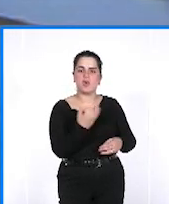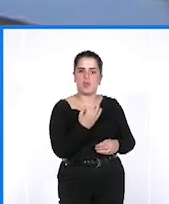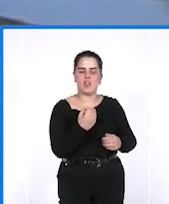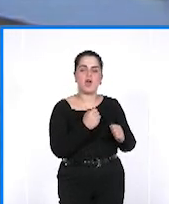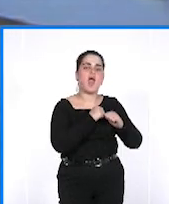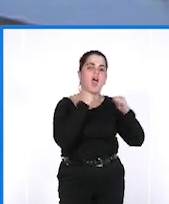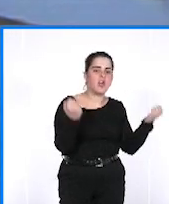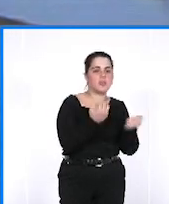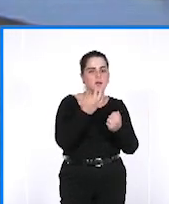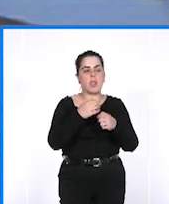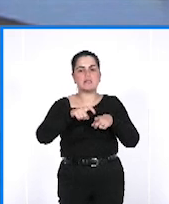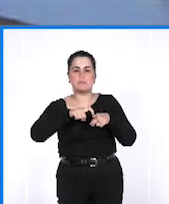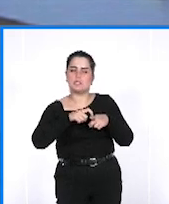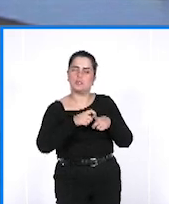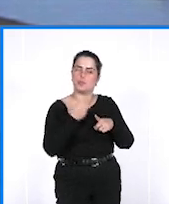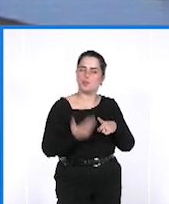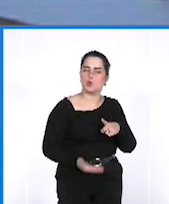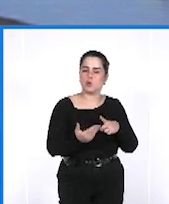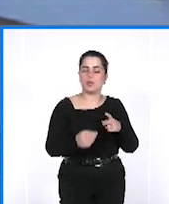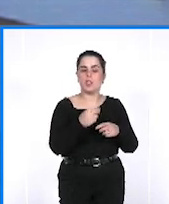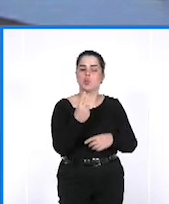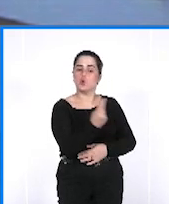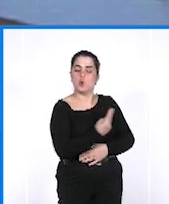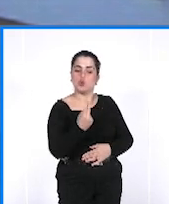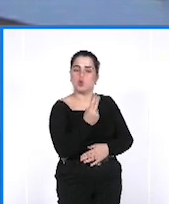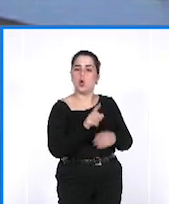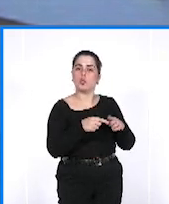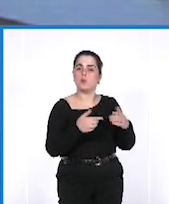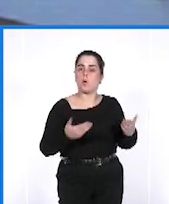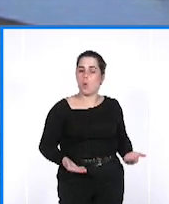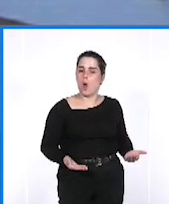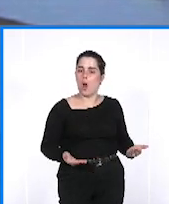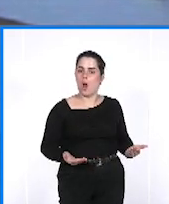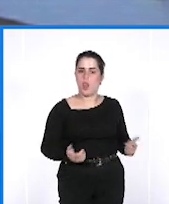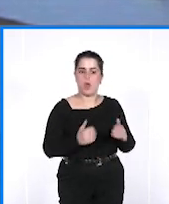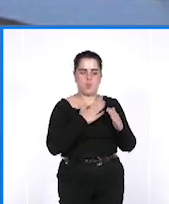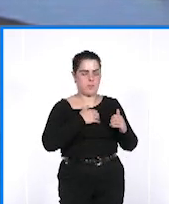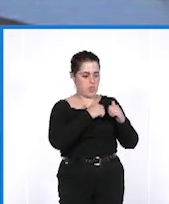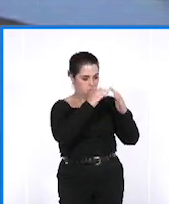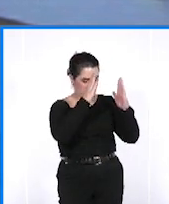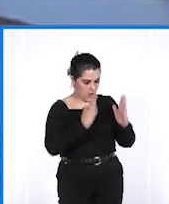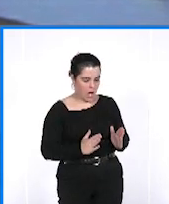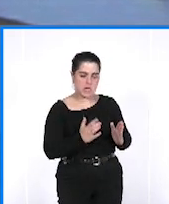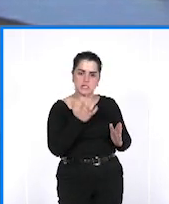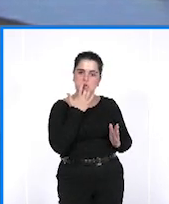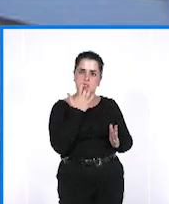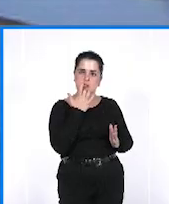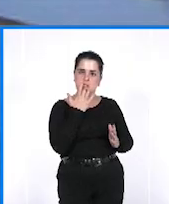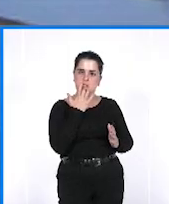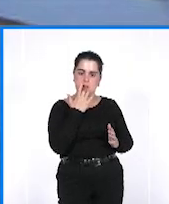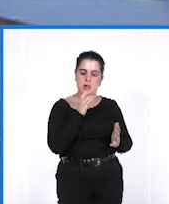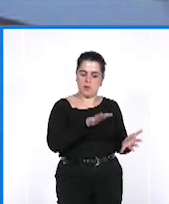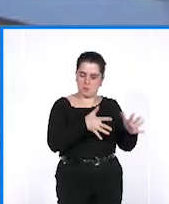elementos críticos que son fundamentales para que mi casa sea una realidad Si se quiere poner en marcha y